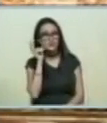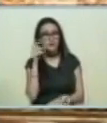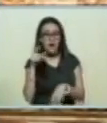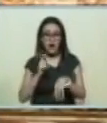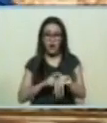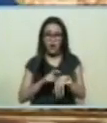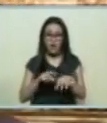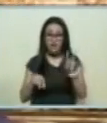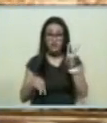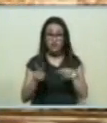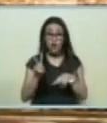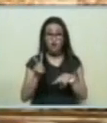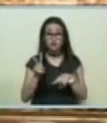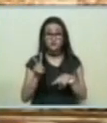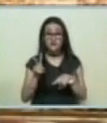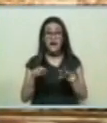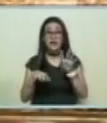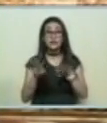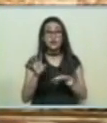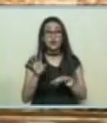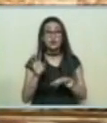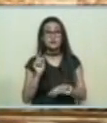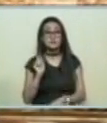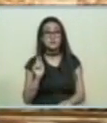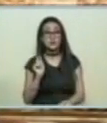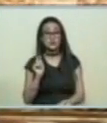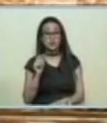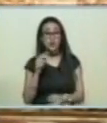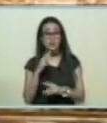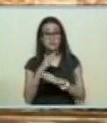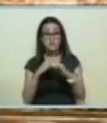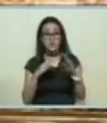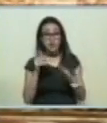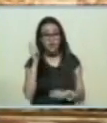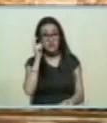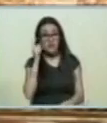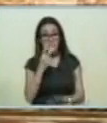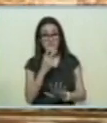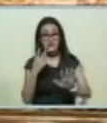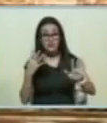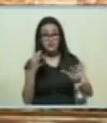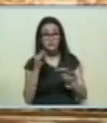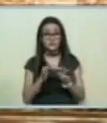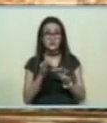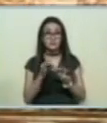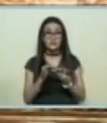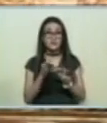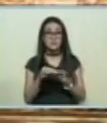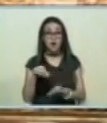hora, 12 y 14 minutos del mediodía del 29 de septiembre,